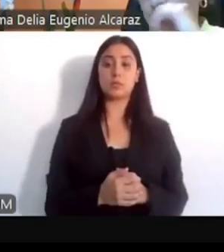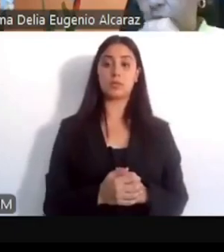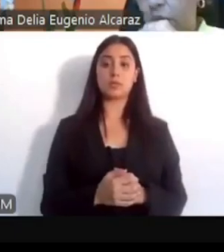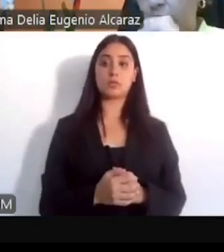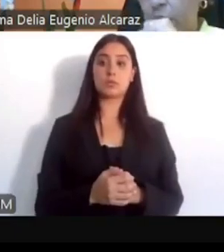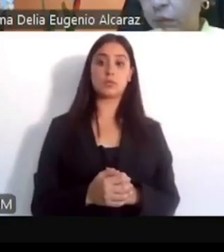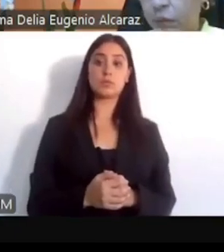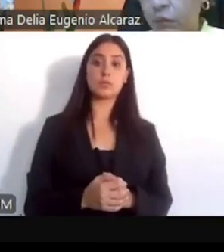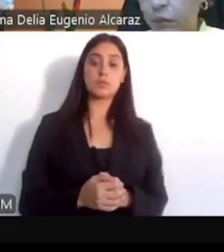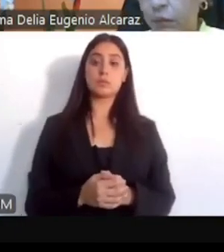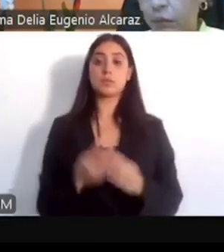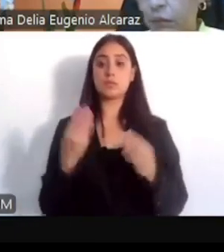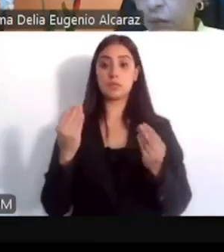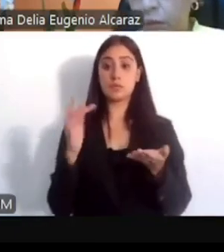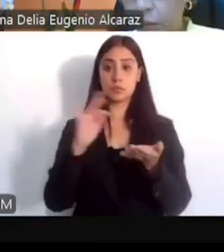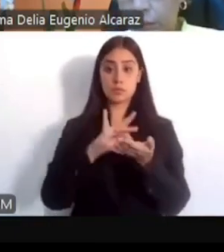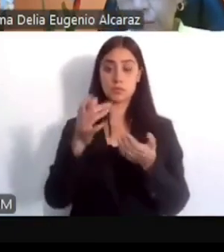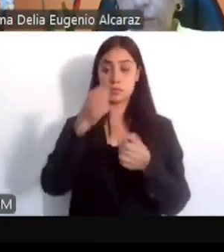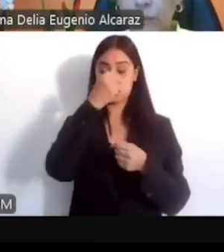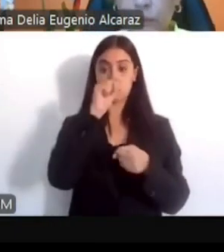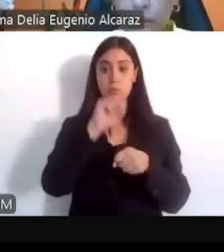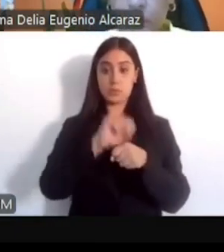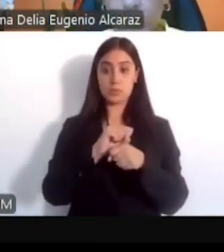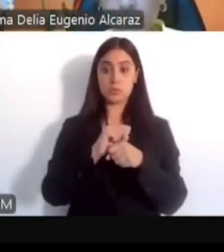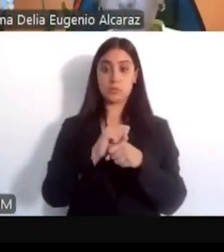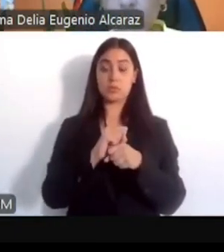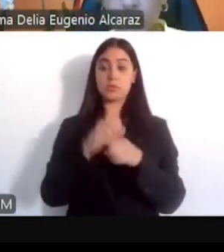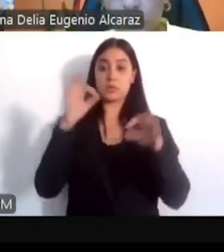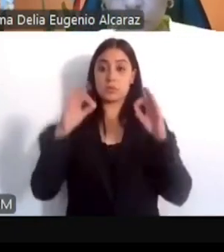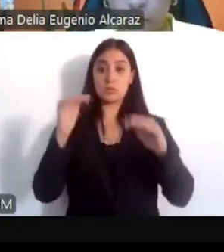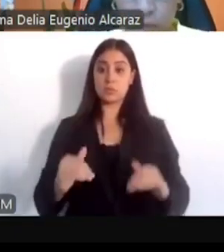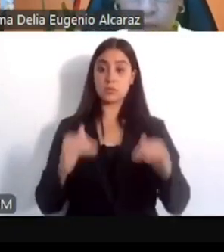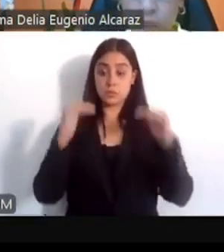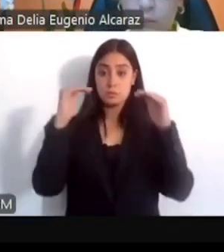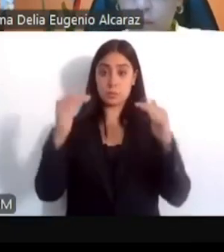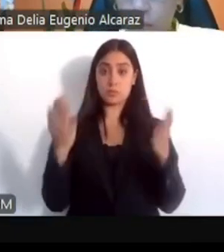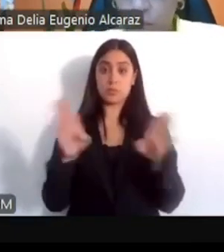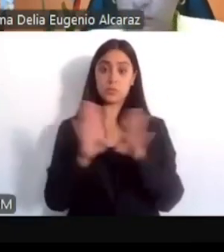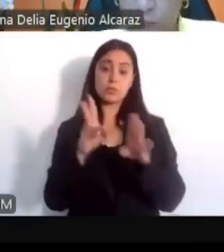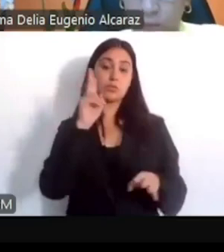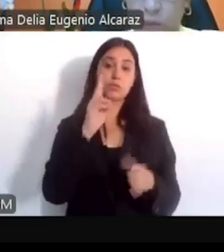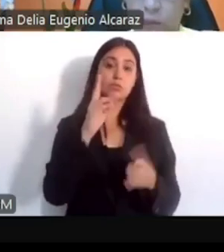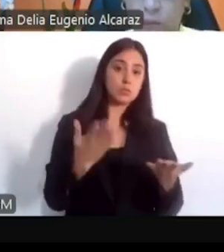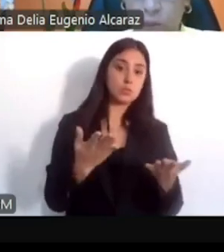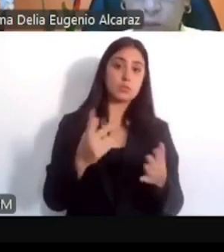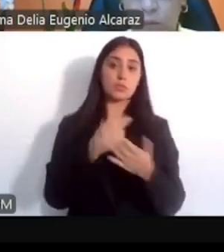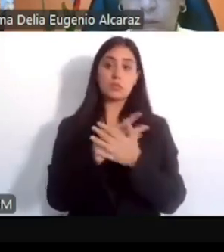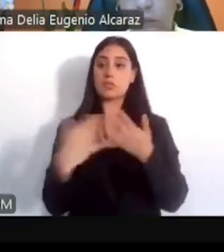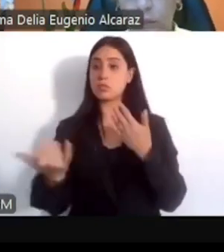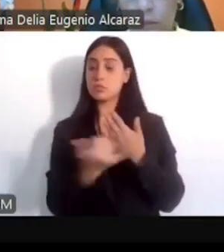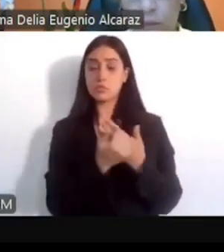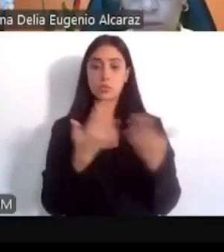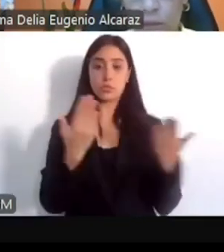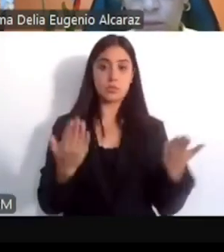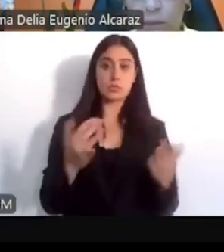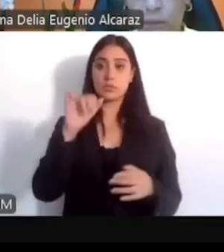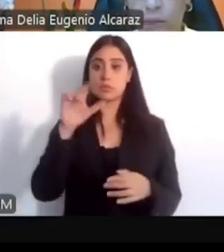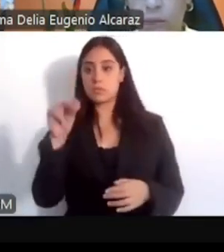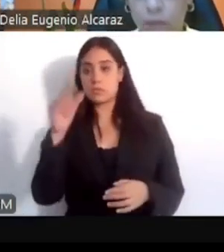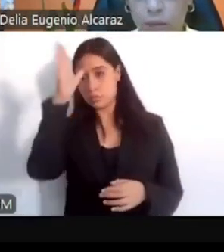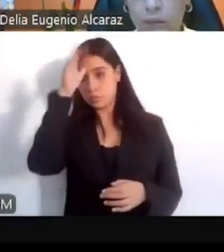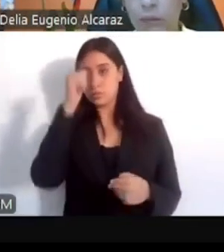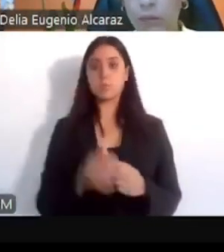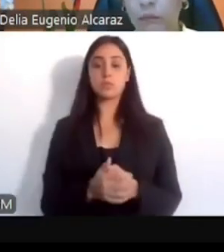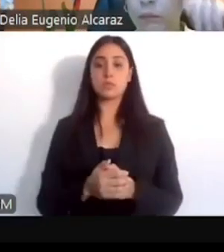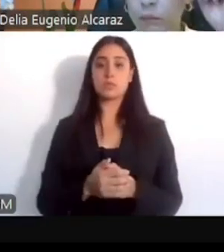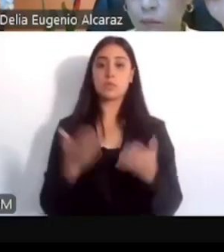magistrados Gracias secretario magistradas magistrados a nuestra consideración el proyecto del que se ha dado cuenta